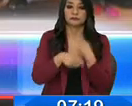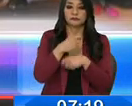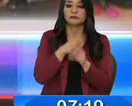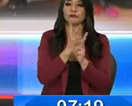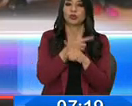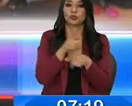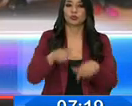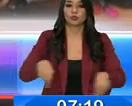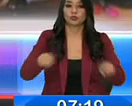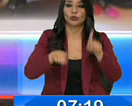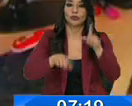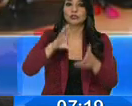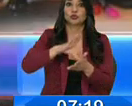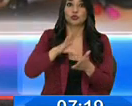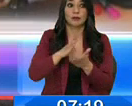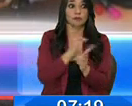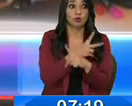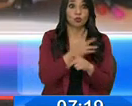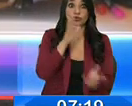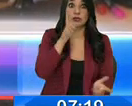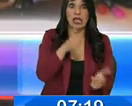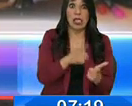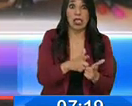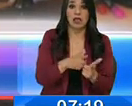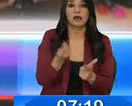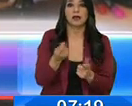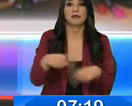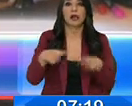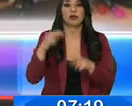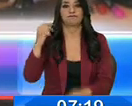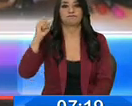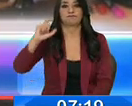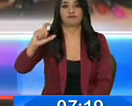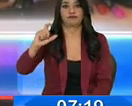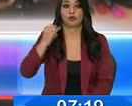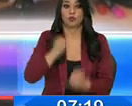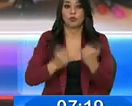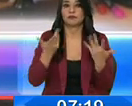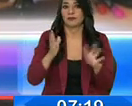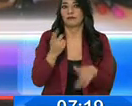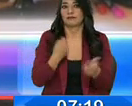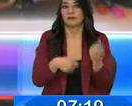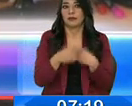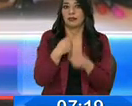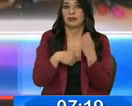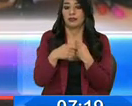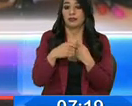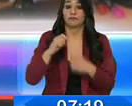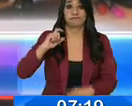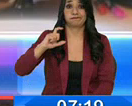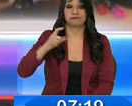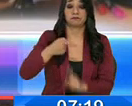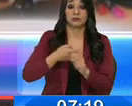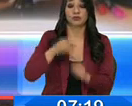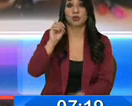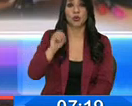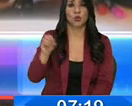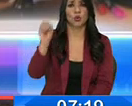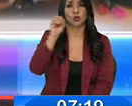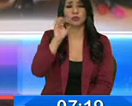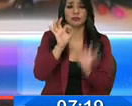las ciudades, hicieron que los precios suban. Y eso se vio reflejado al final del día en la inflación que para el mes de octubre